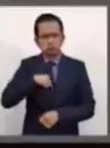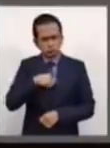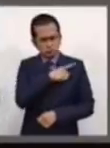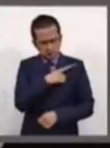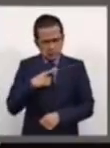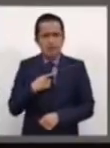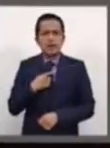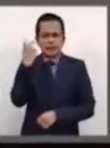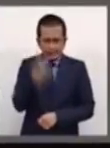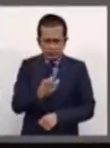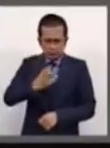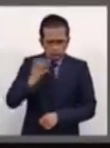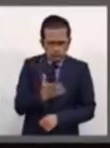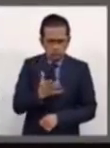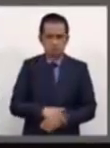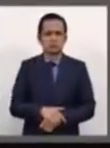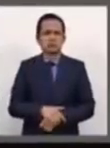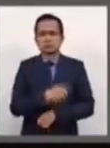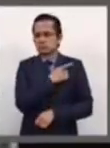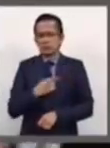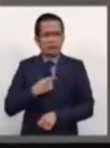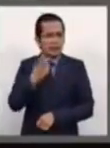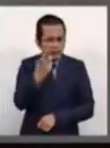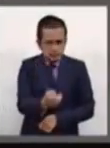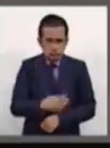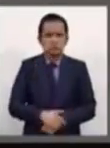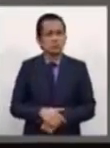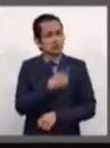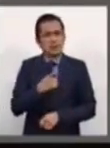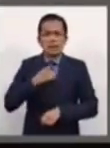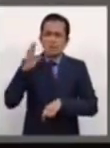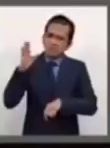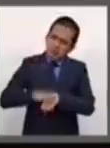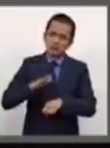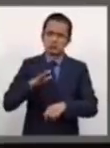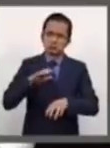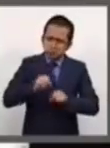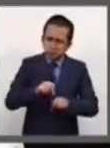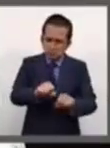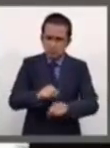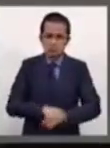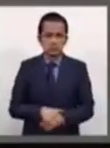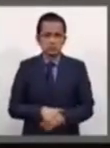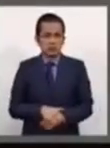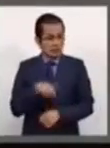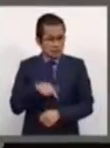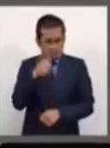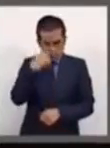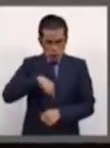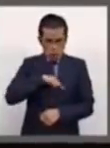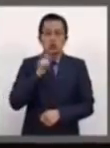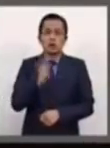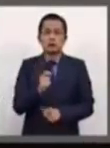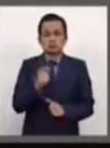hacer esto. Esto incluso ir más allá. Es una división de poderes. Para eso